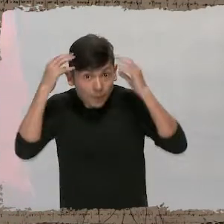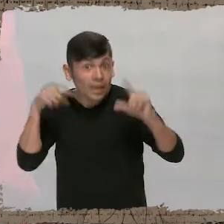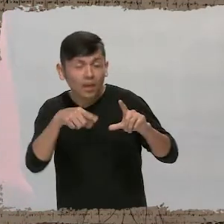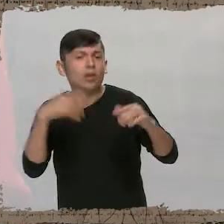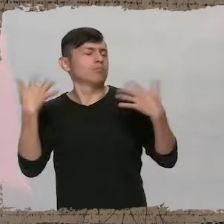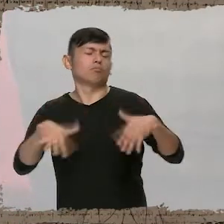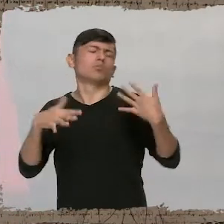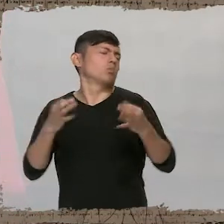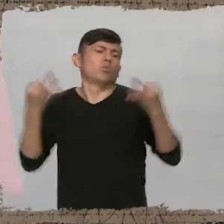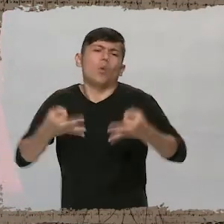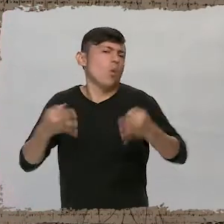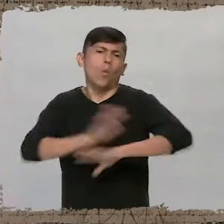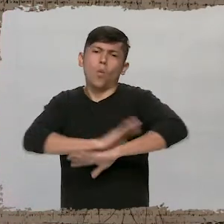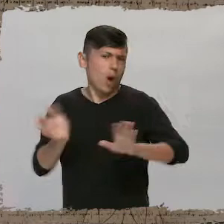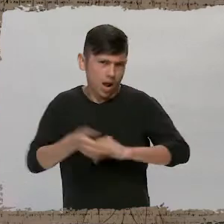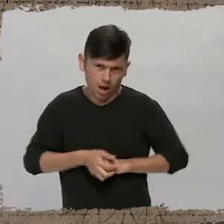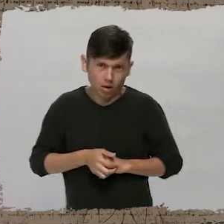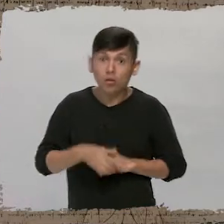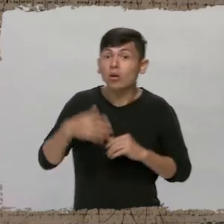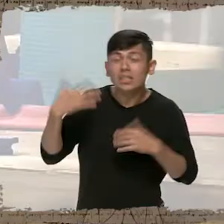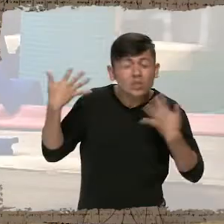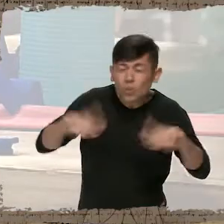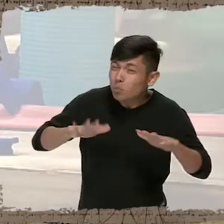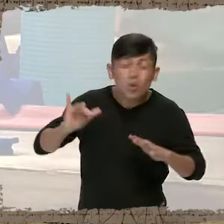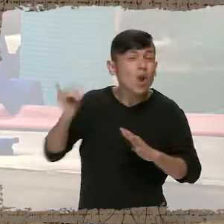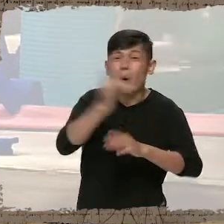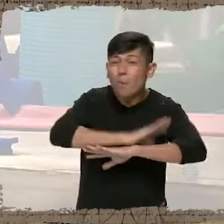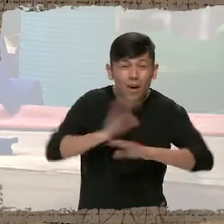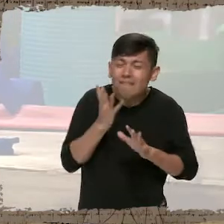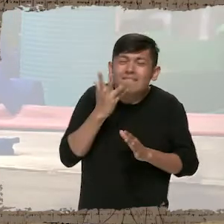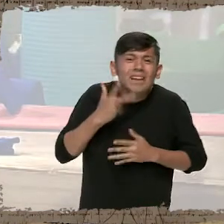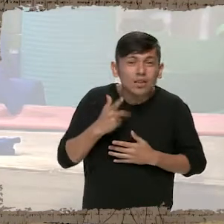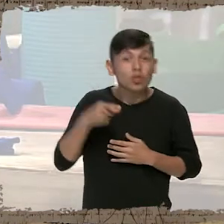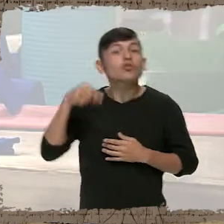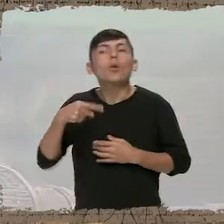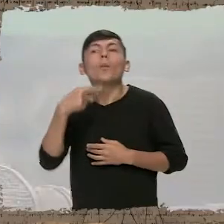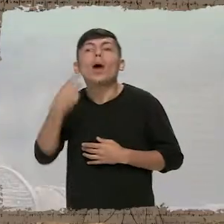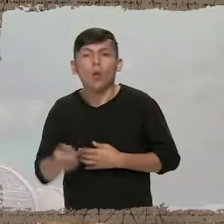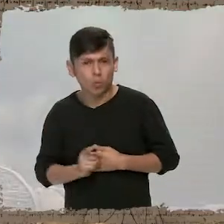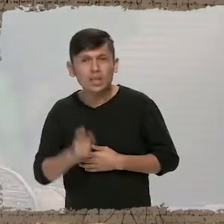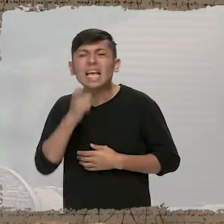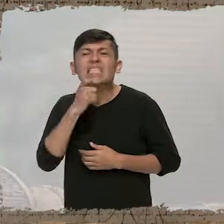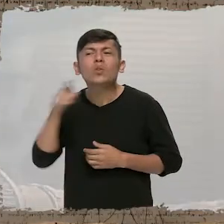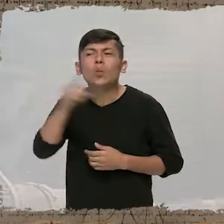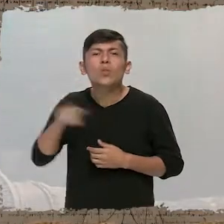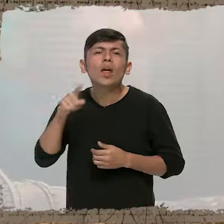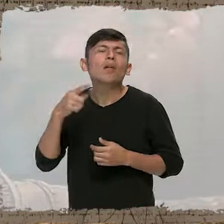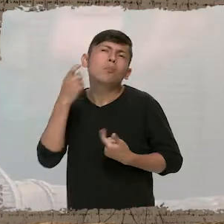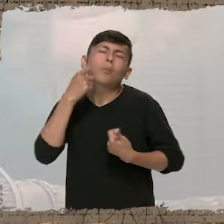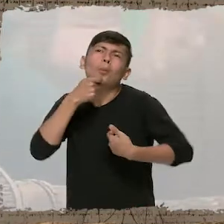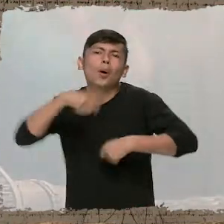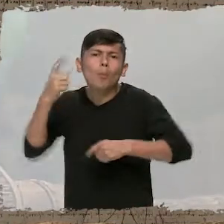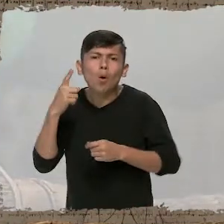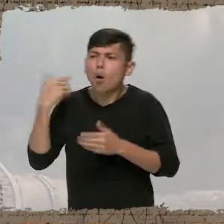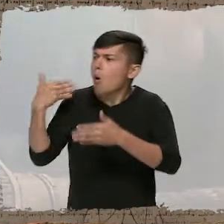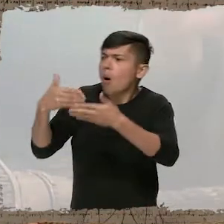peak y velas que fue un éxito fue increíble tu programa lo más vídeo máximo me encantó les voy a hacer una pregunta si ustedes tuviesen que decir por